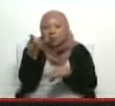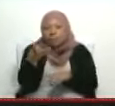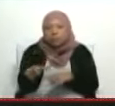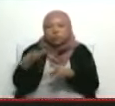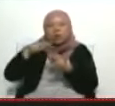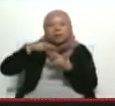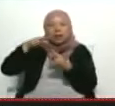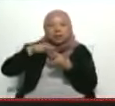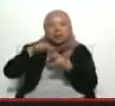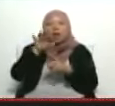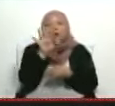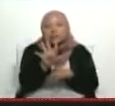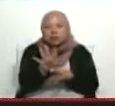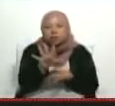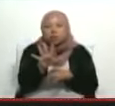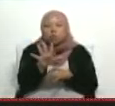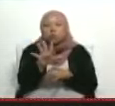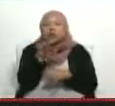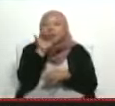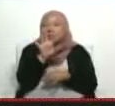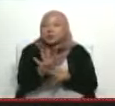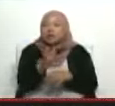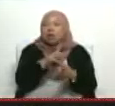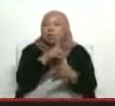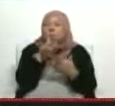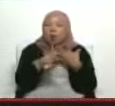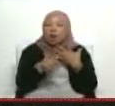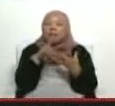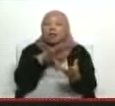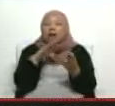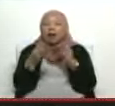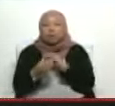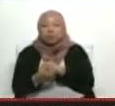conspiraciones develadas, las cinco tramas